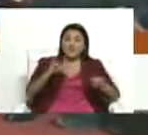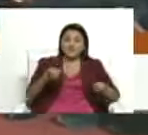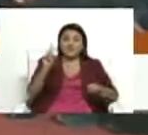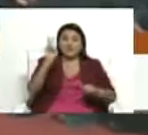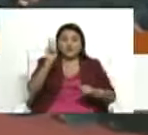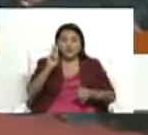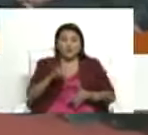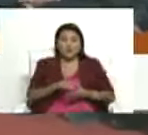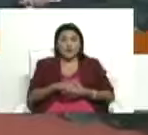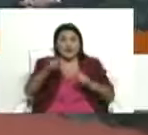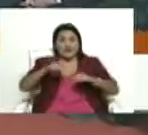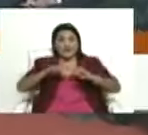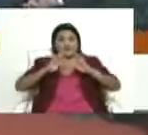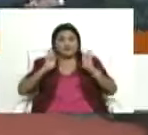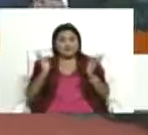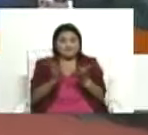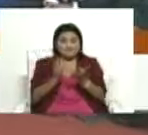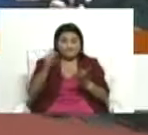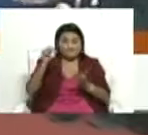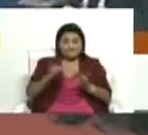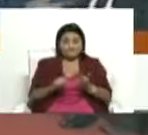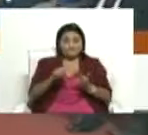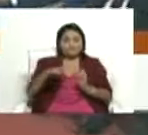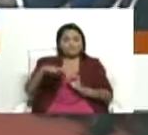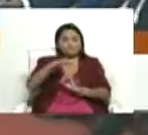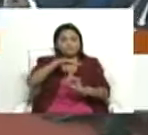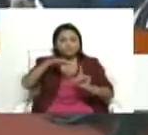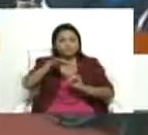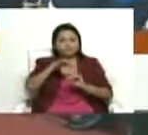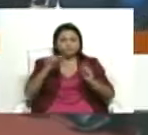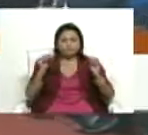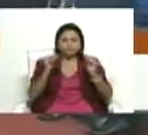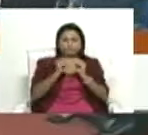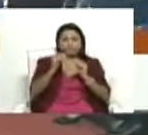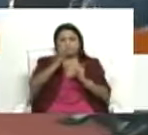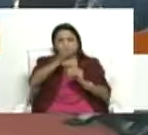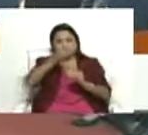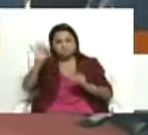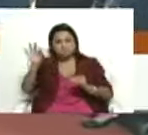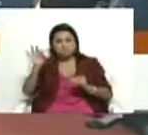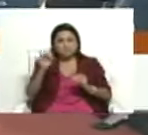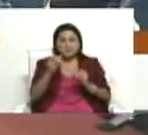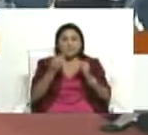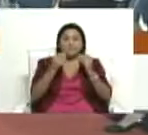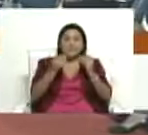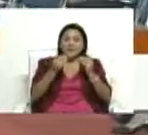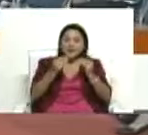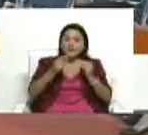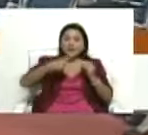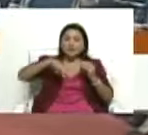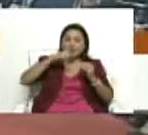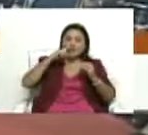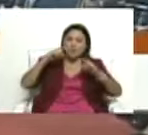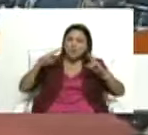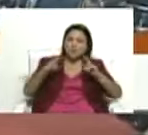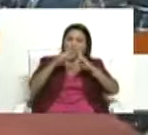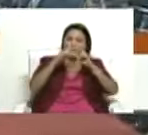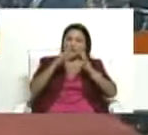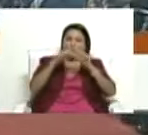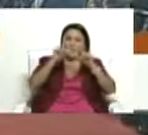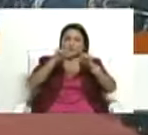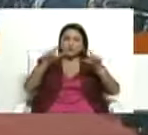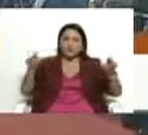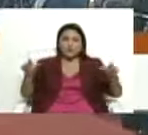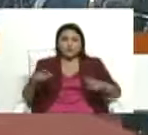nacional, es el espacio propicio para que nos encontremos todas y